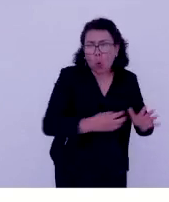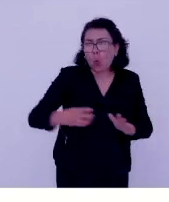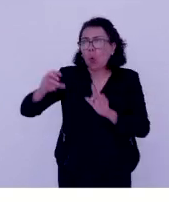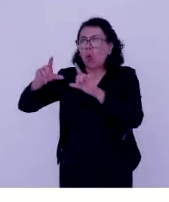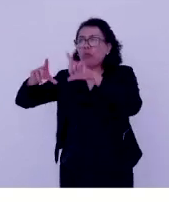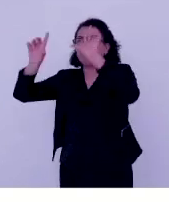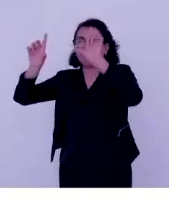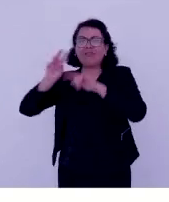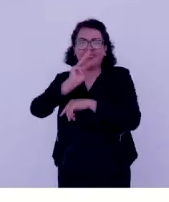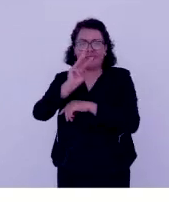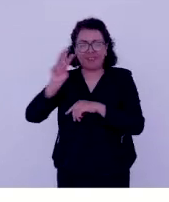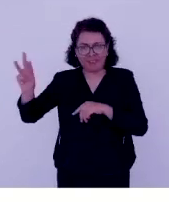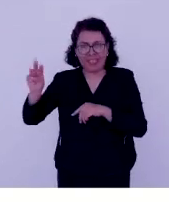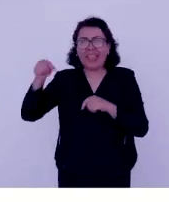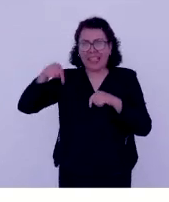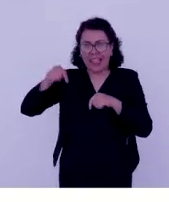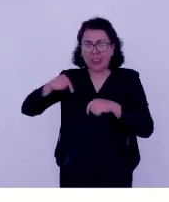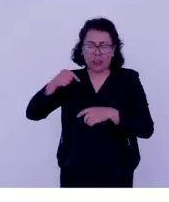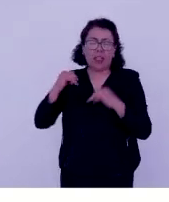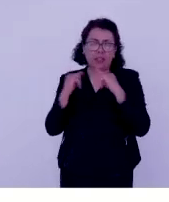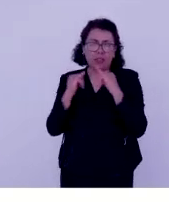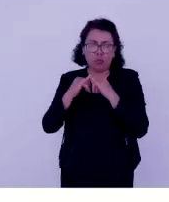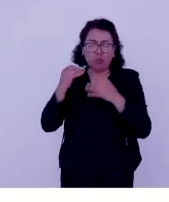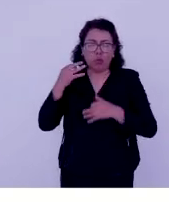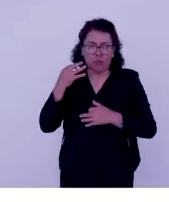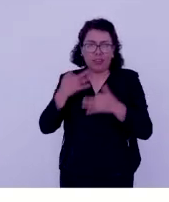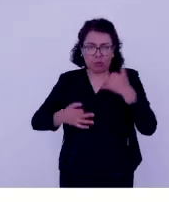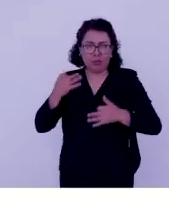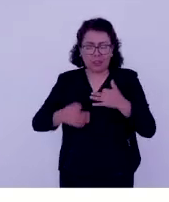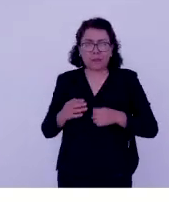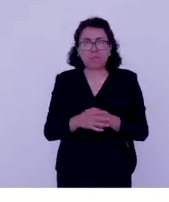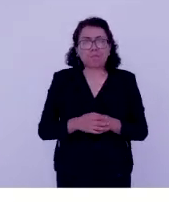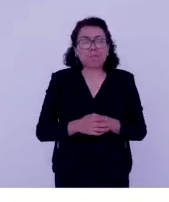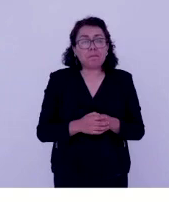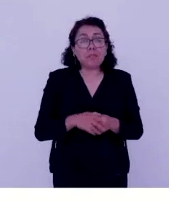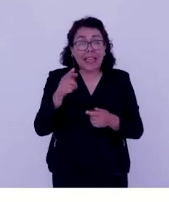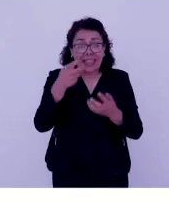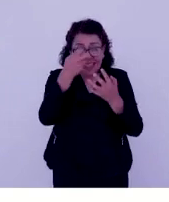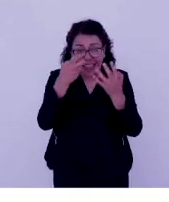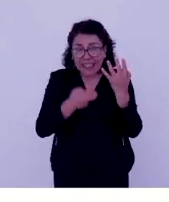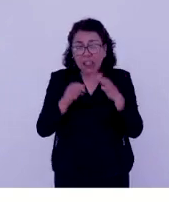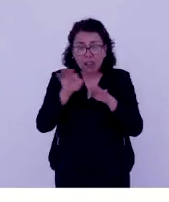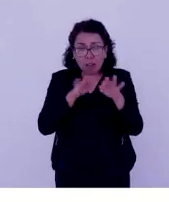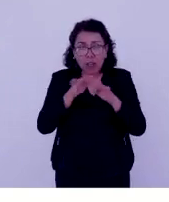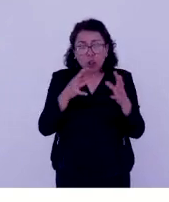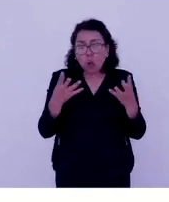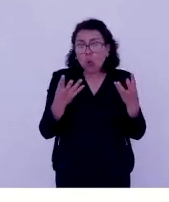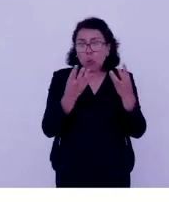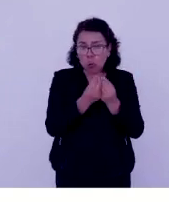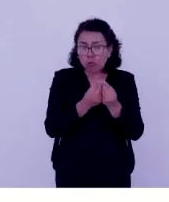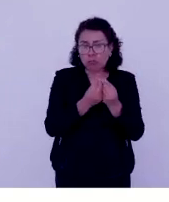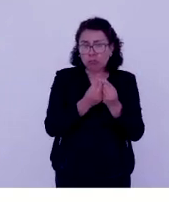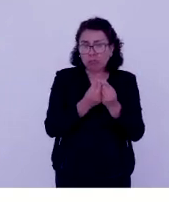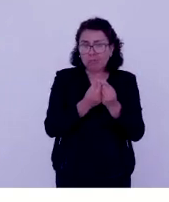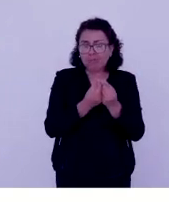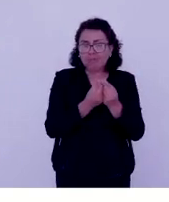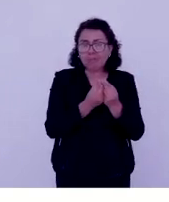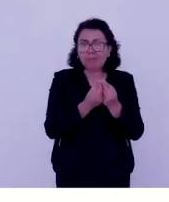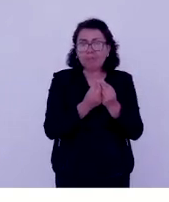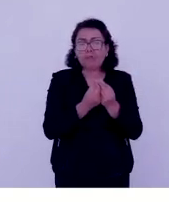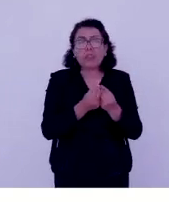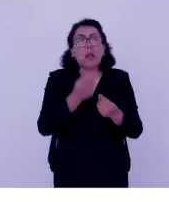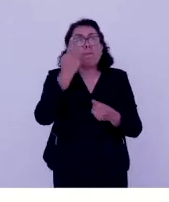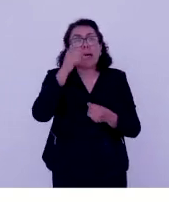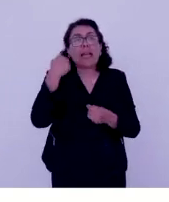de digital en la página web oficial estas acciones conjuntas del poder judicial abierto son para impulsar la